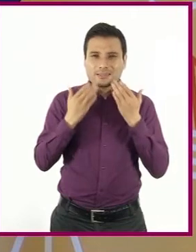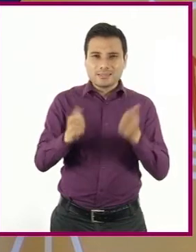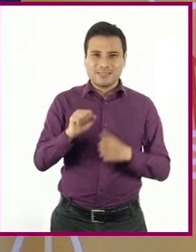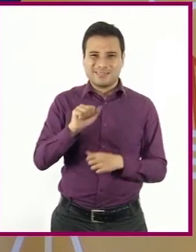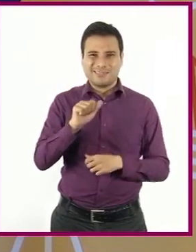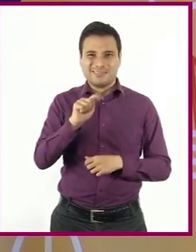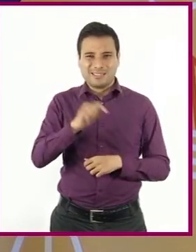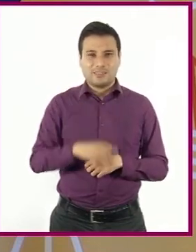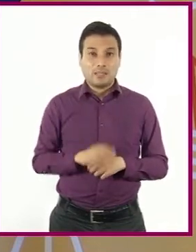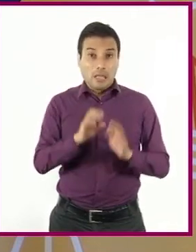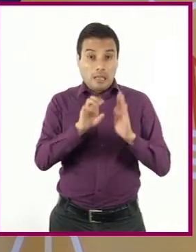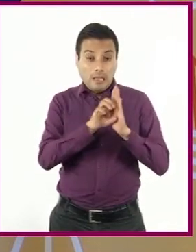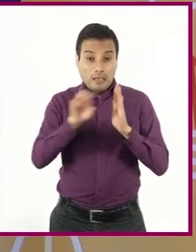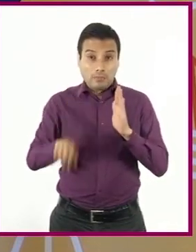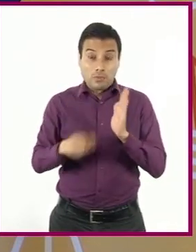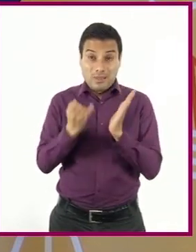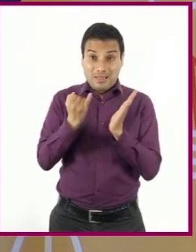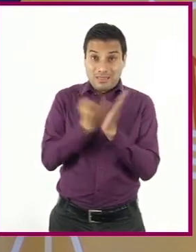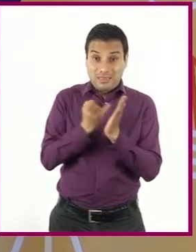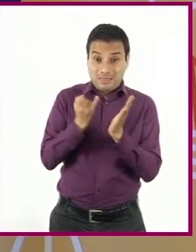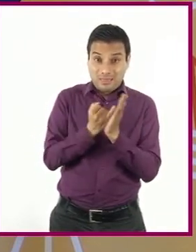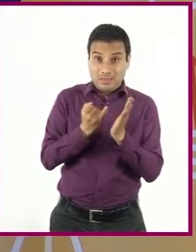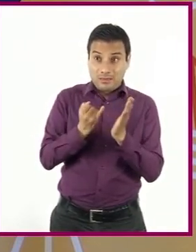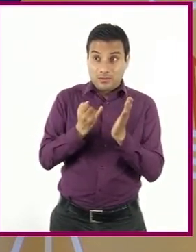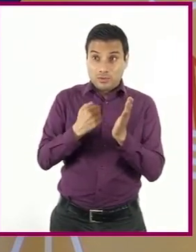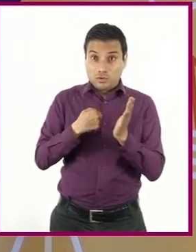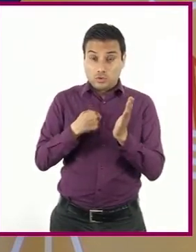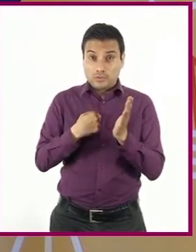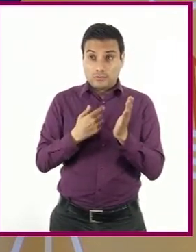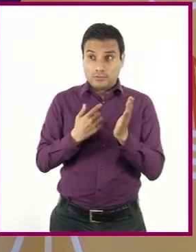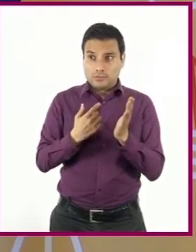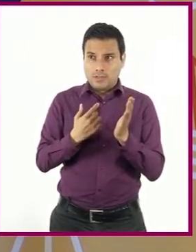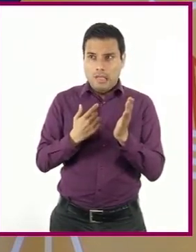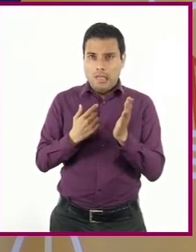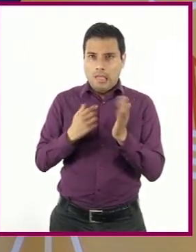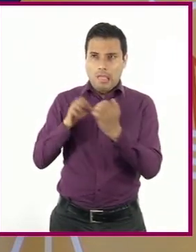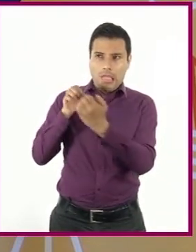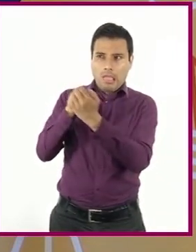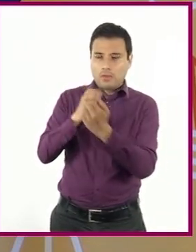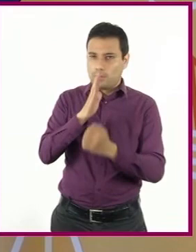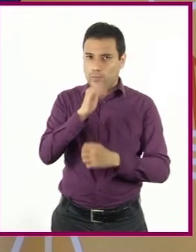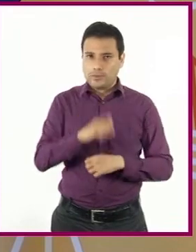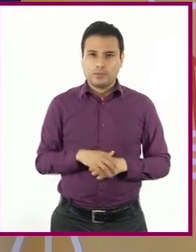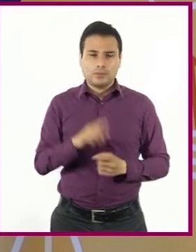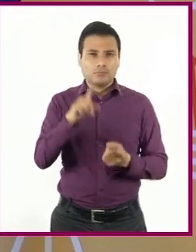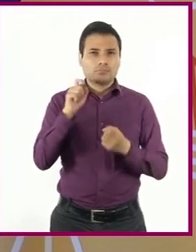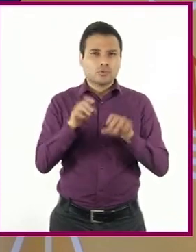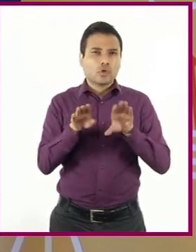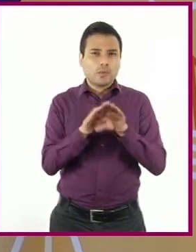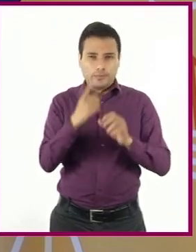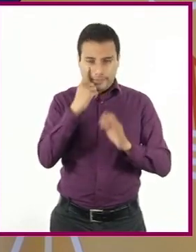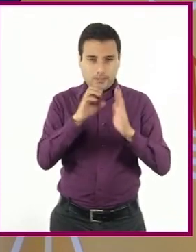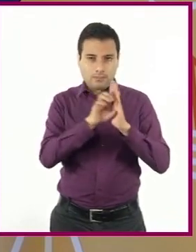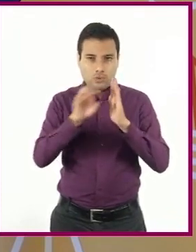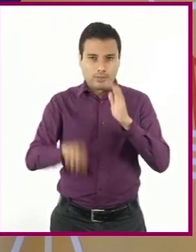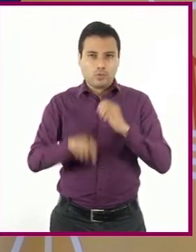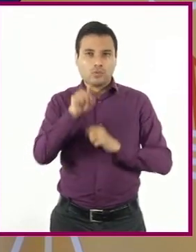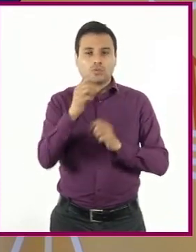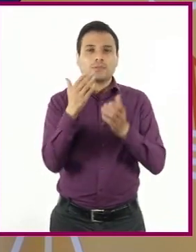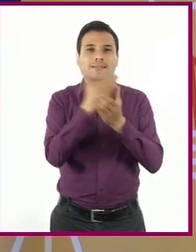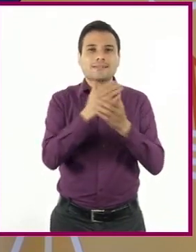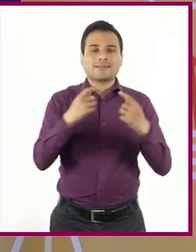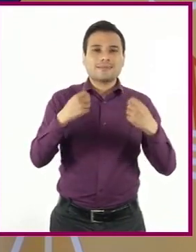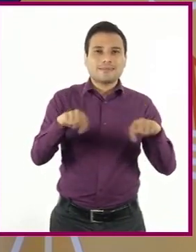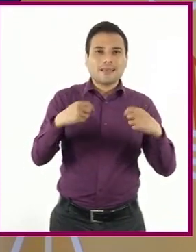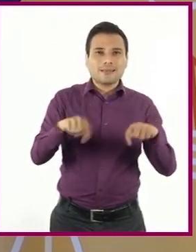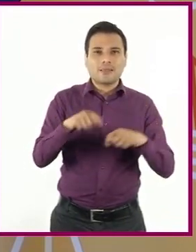este impuesto es difícil y su recaudación es simple. Por ejemplo, cuando vas a una tienda y compras una